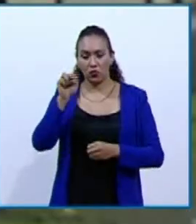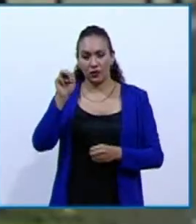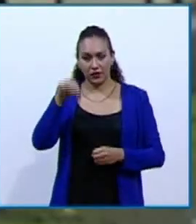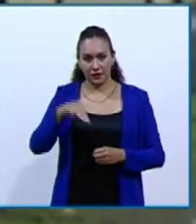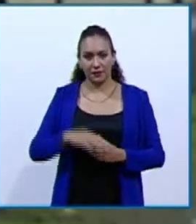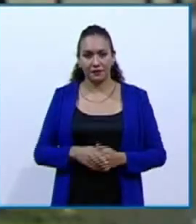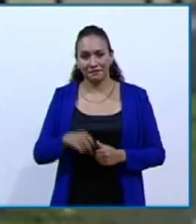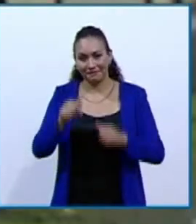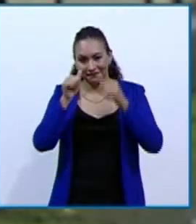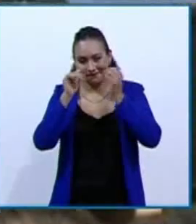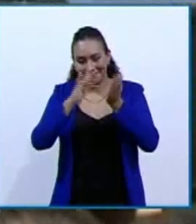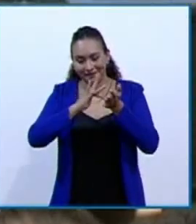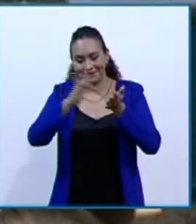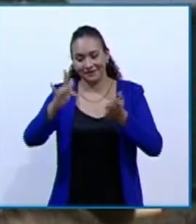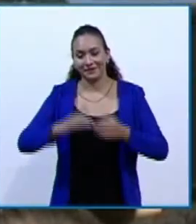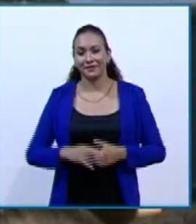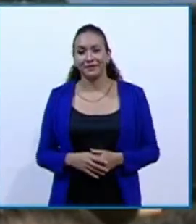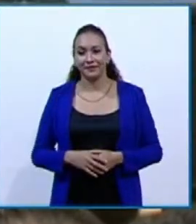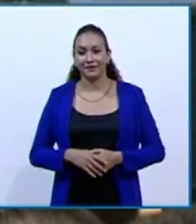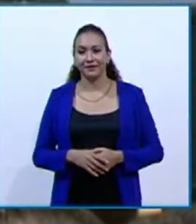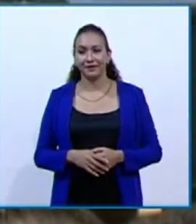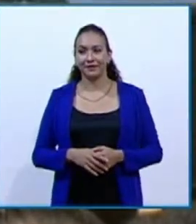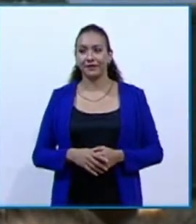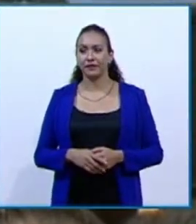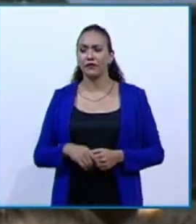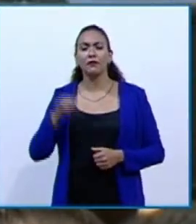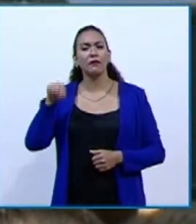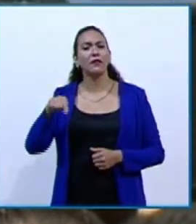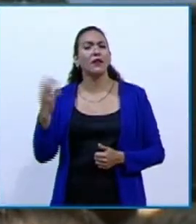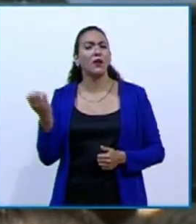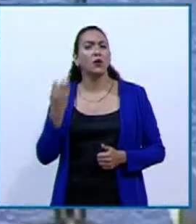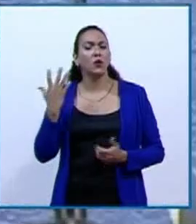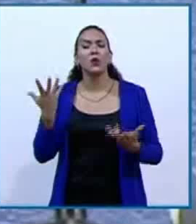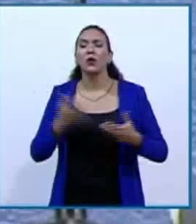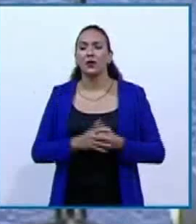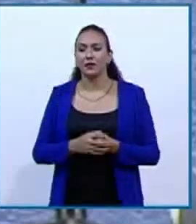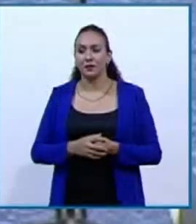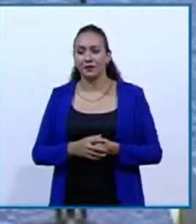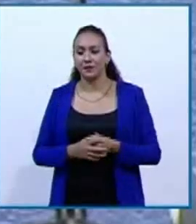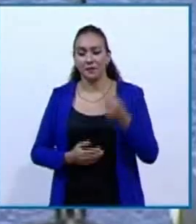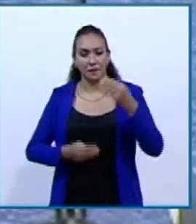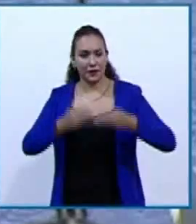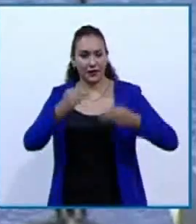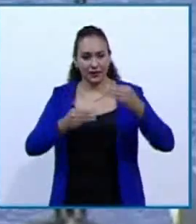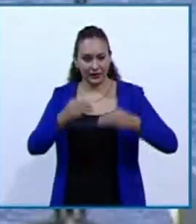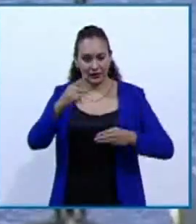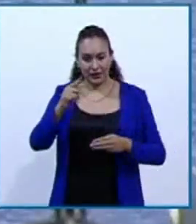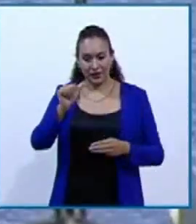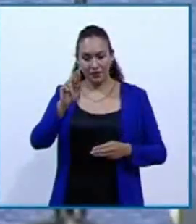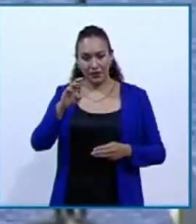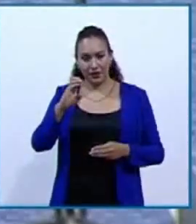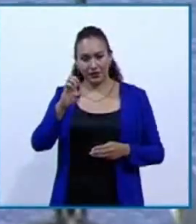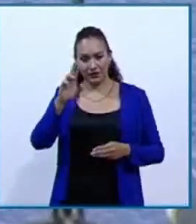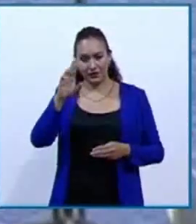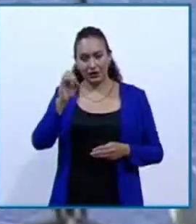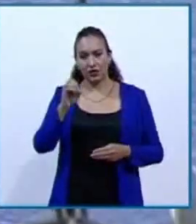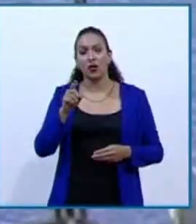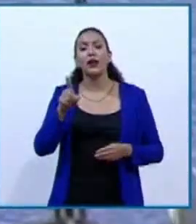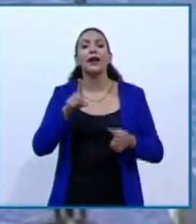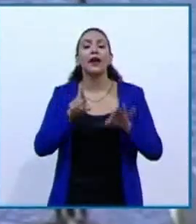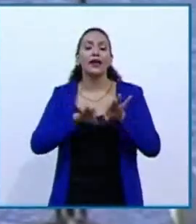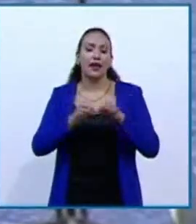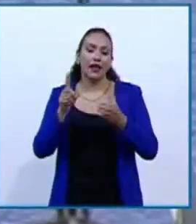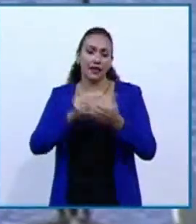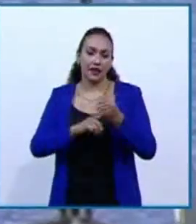muy buenas tardes para todos. Y en este evento, encabezado por la magistrada Taisia Cruz Parcero, directora del Instituto Federal de Defensoría